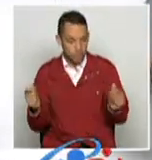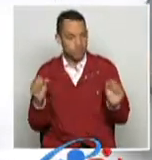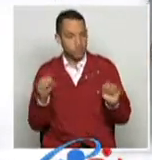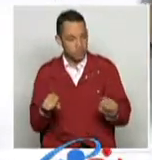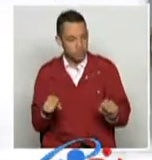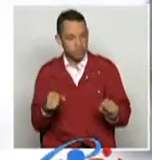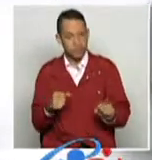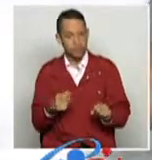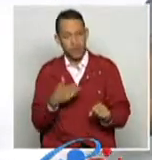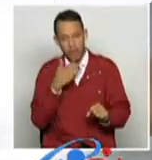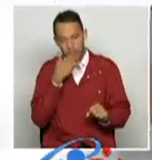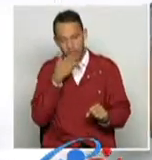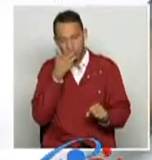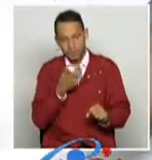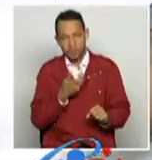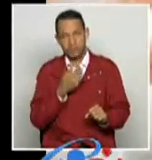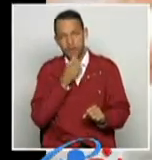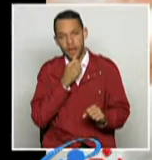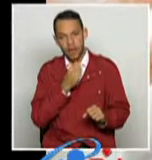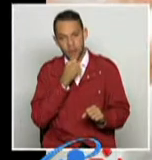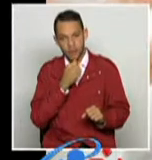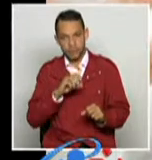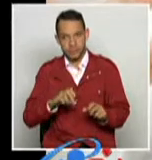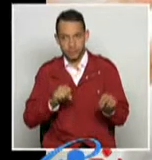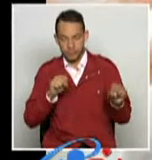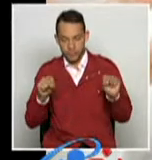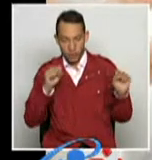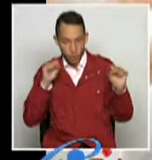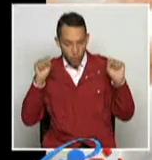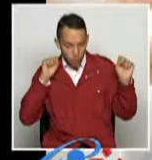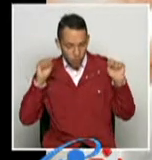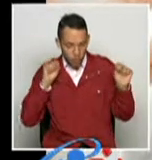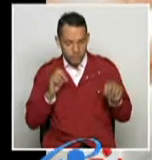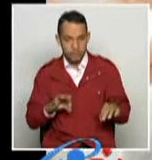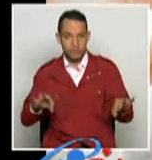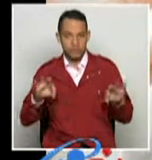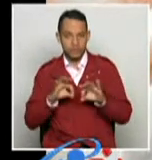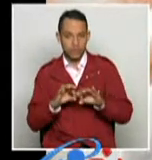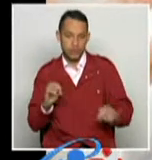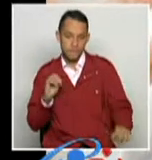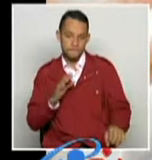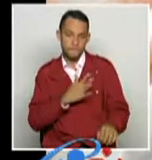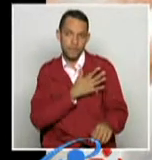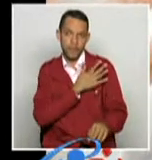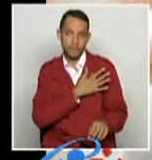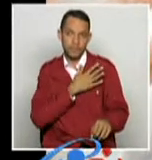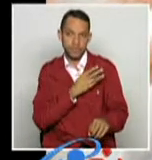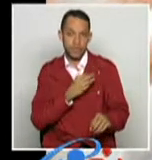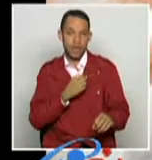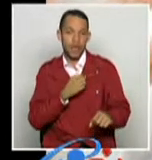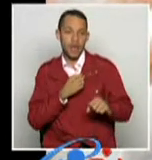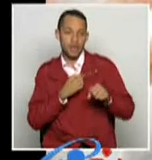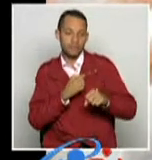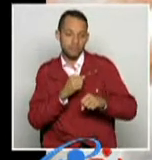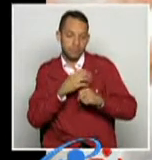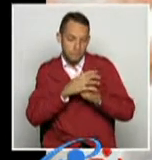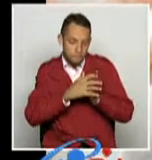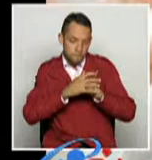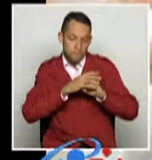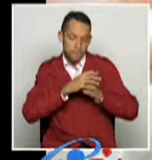colocarlo como también tiene efecto Grahi, como él es denso, pesado, que él haga este movimiento. Entonces,